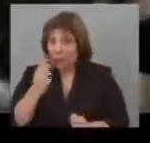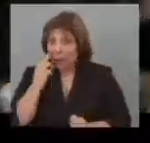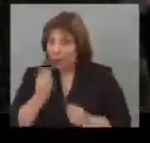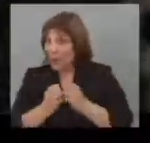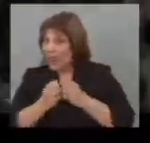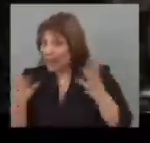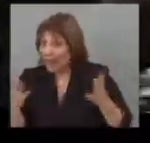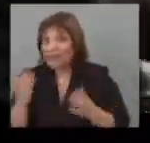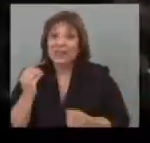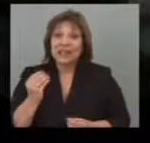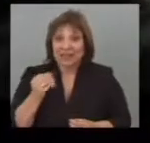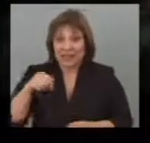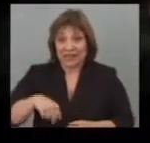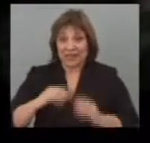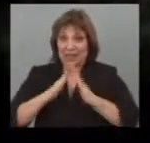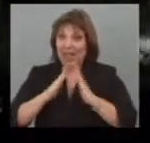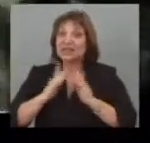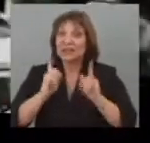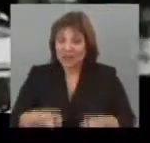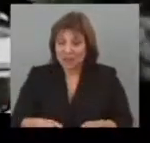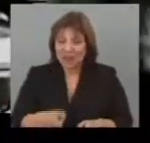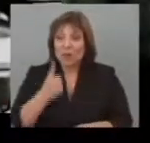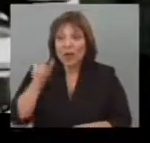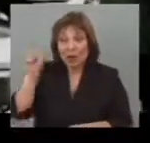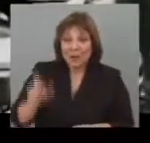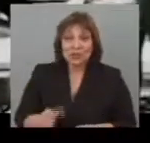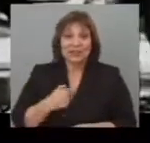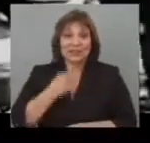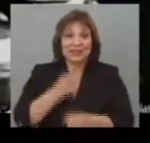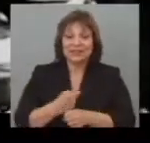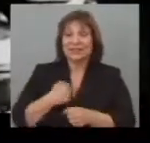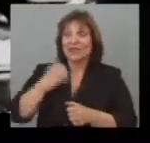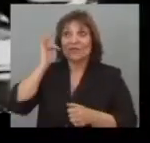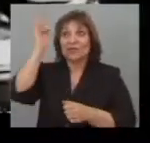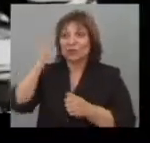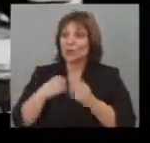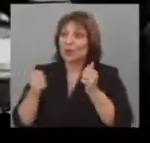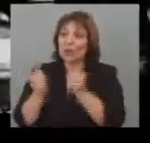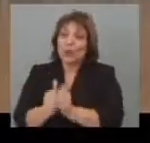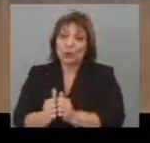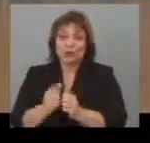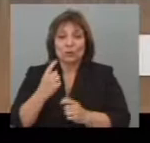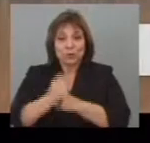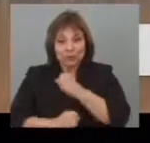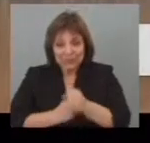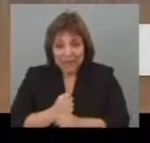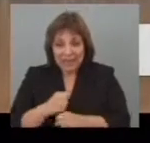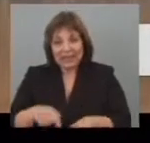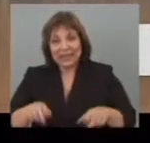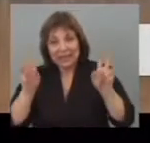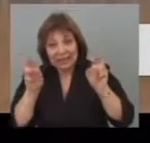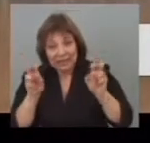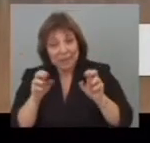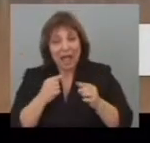puede suceder en nuestras casas y el agresor puede ser alguien con quien decidimos compartir la vida. En todos estos años de trabajo con esta temática es que